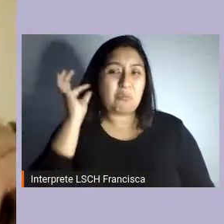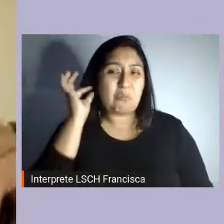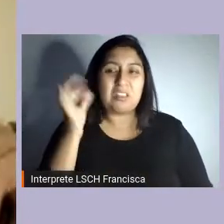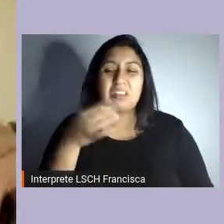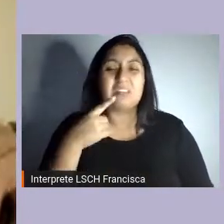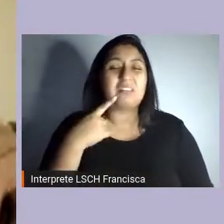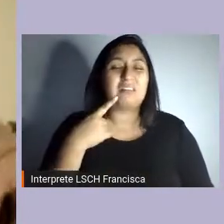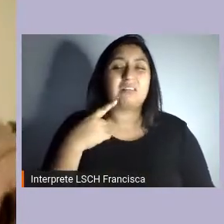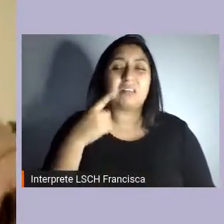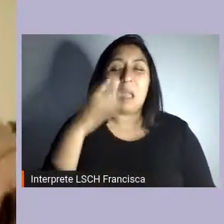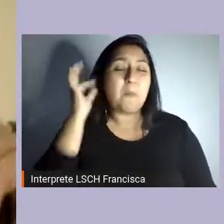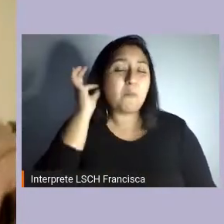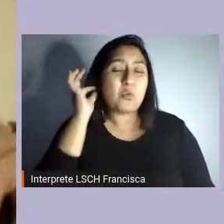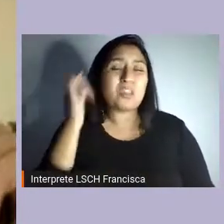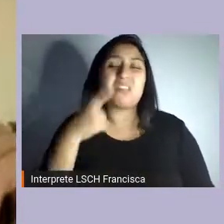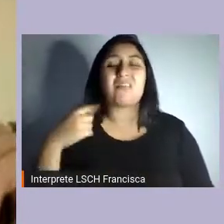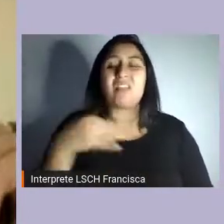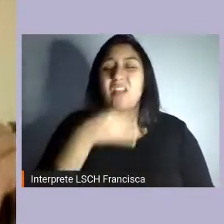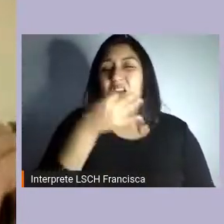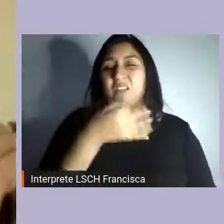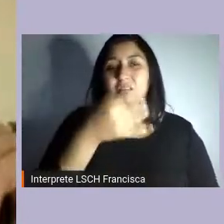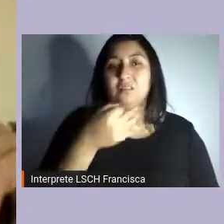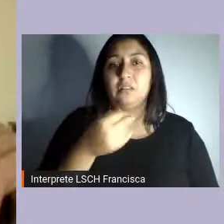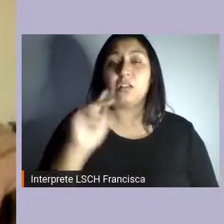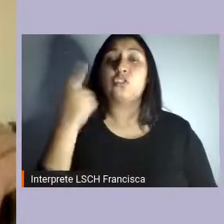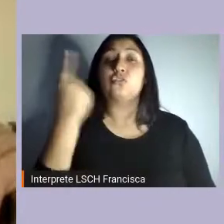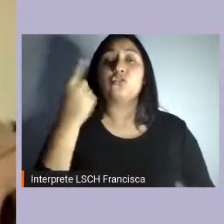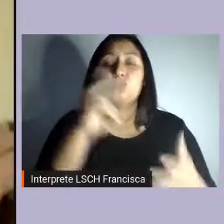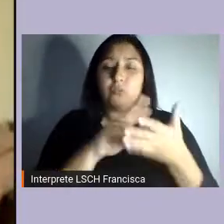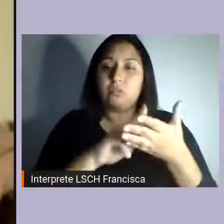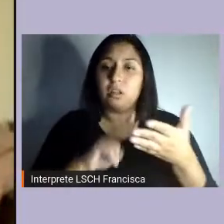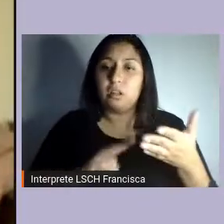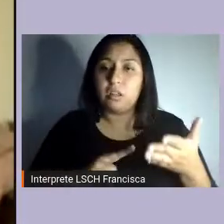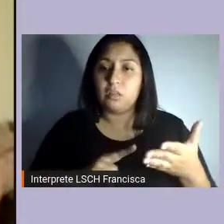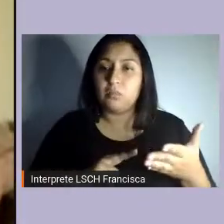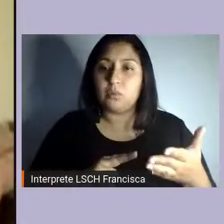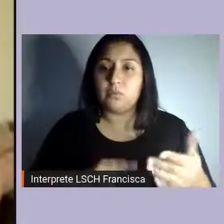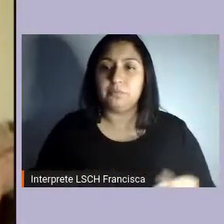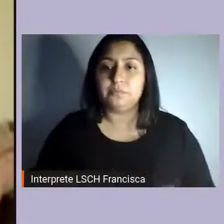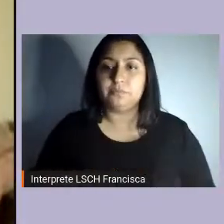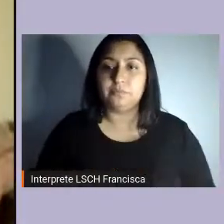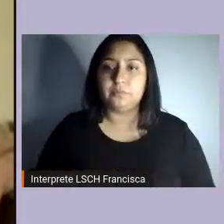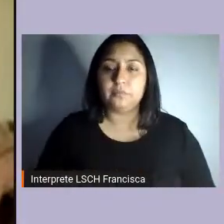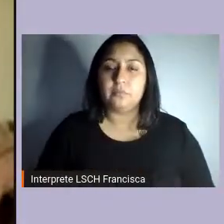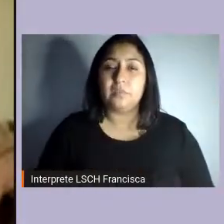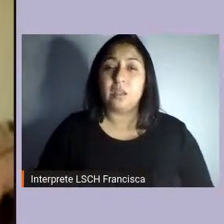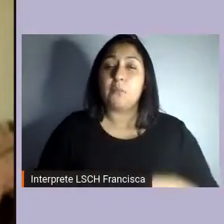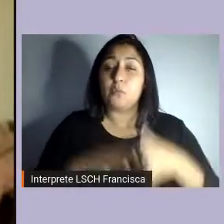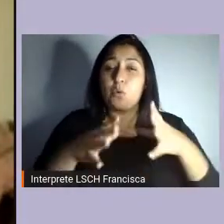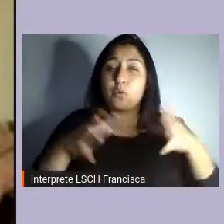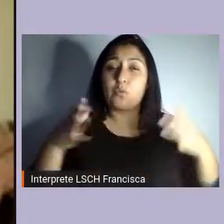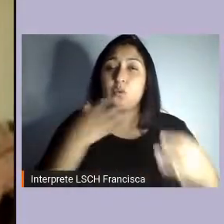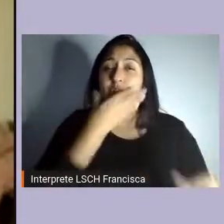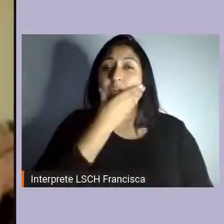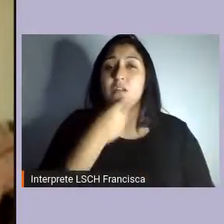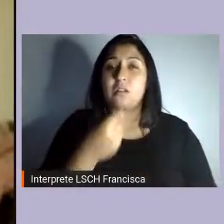no hablé nada yo de Violeta, sino que solamente leímos la décima. Fue tan, tan hermoso, queridos y queridas mías,